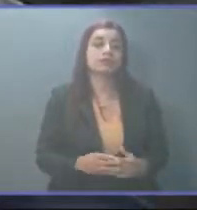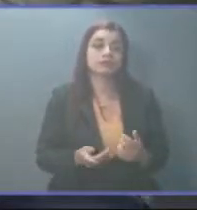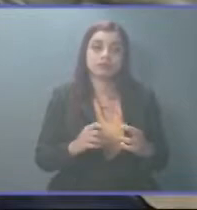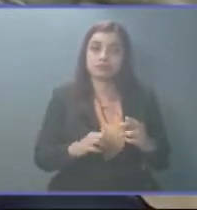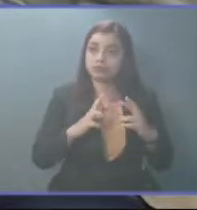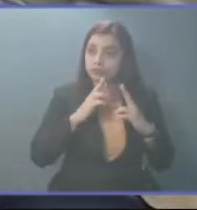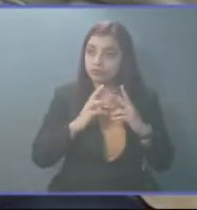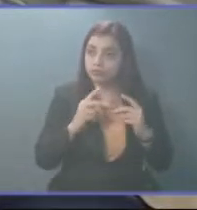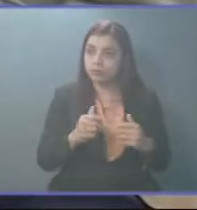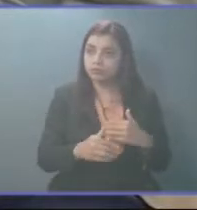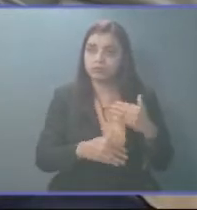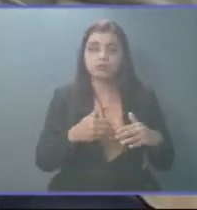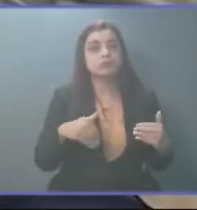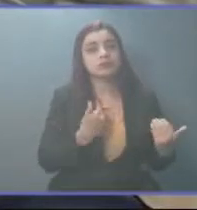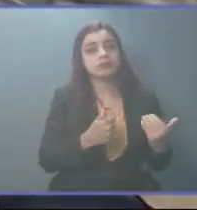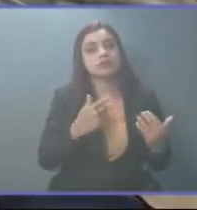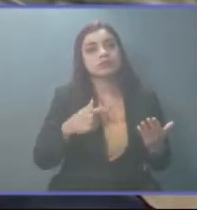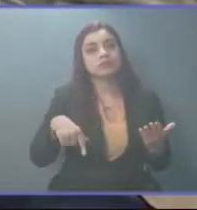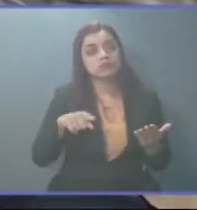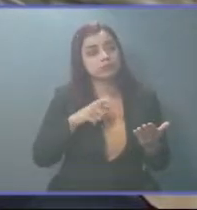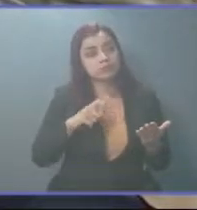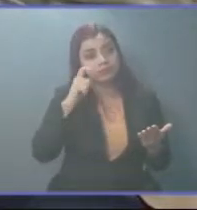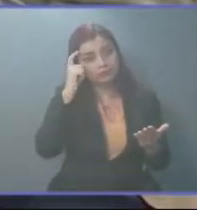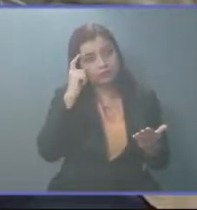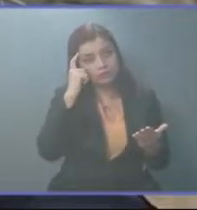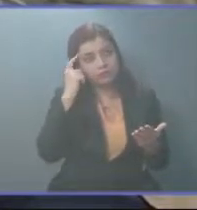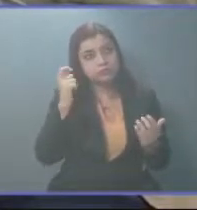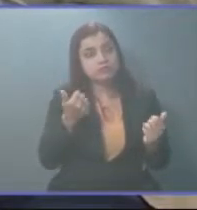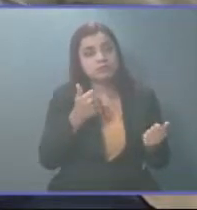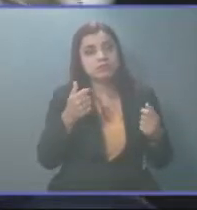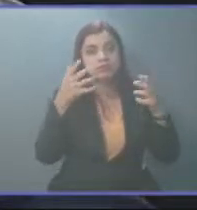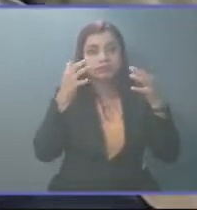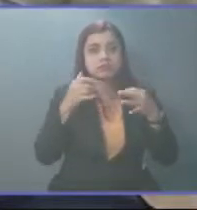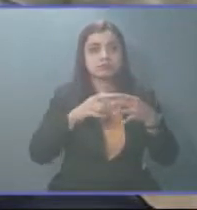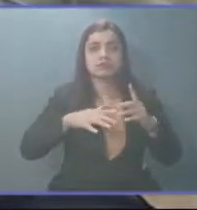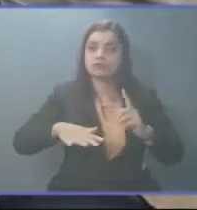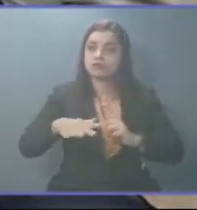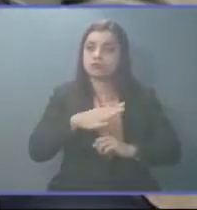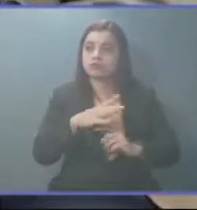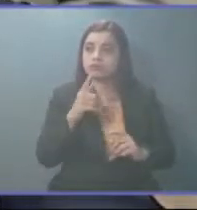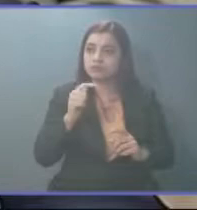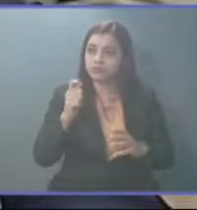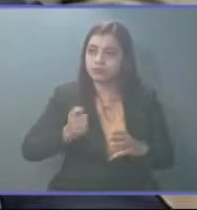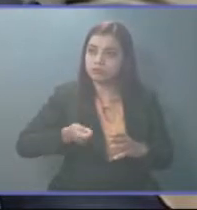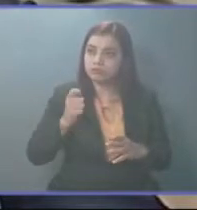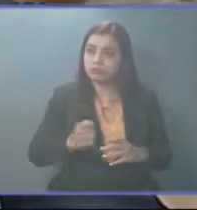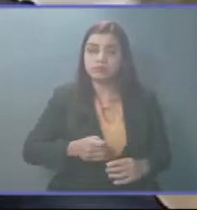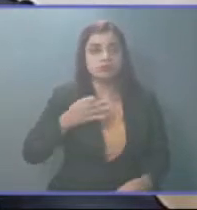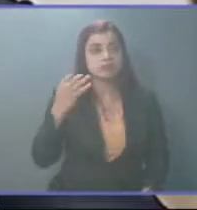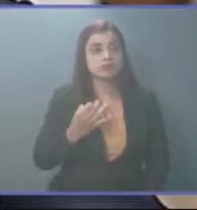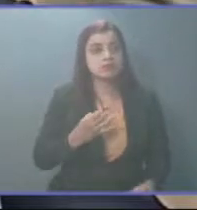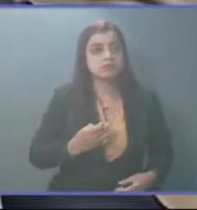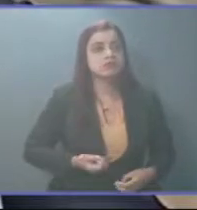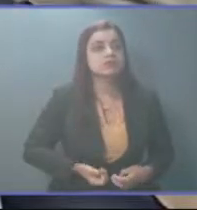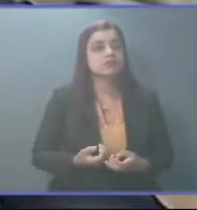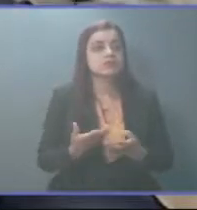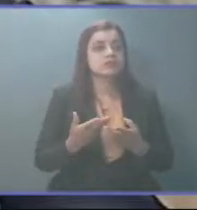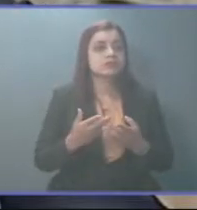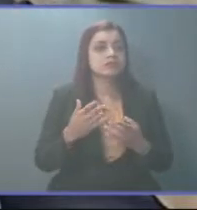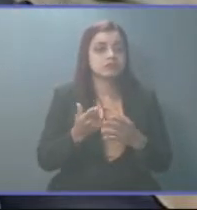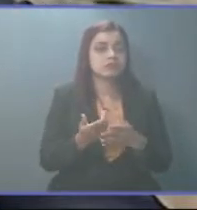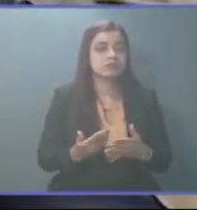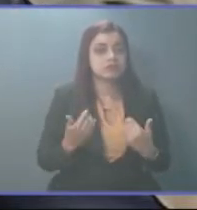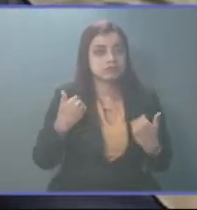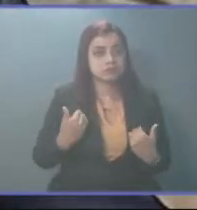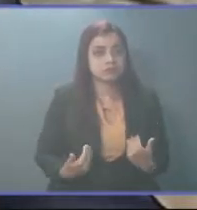resolución definitiva estimatoria, según las circunstancias del caso, el tribunal deberá: A. Ordenar que cese la amenaza o vulneración del derecho